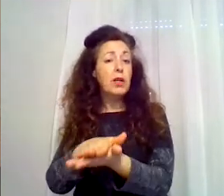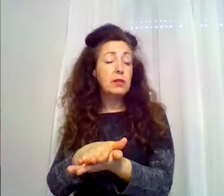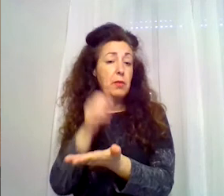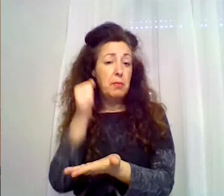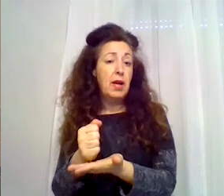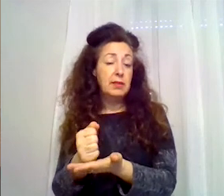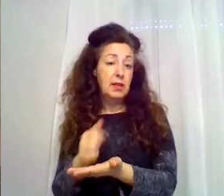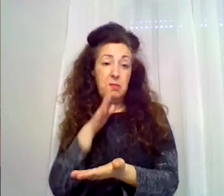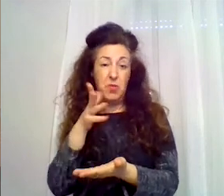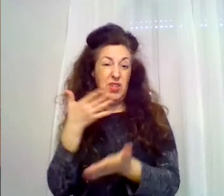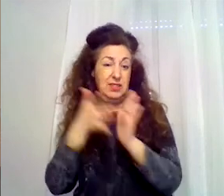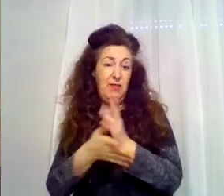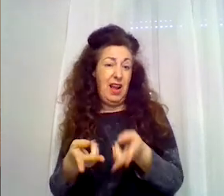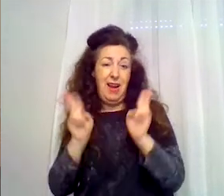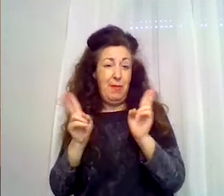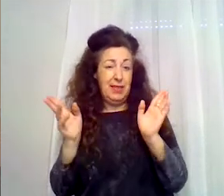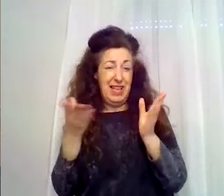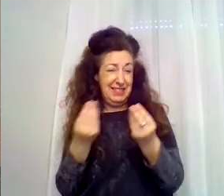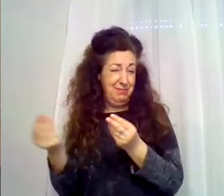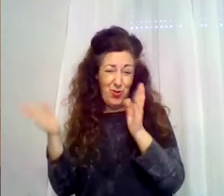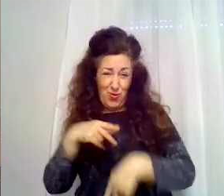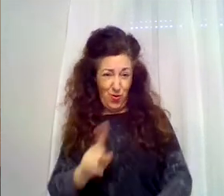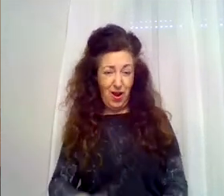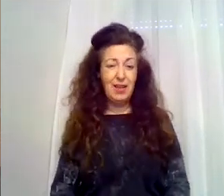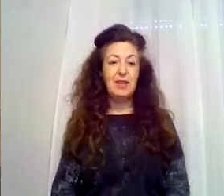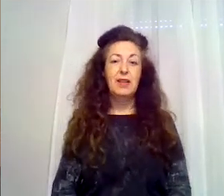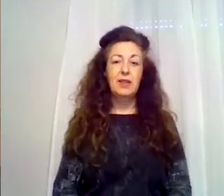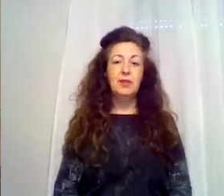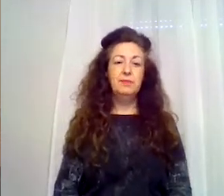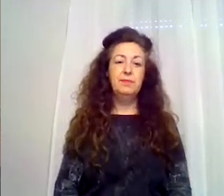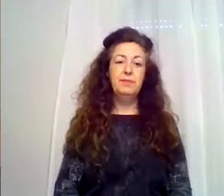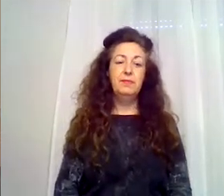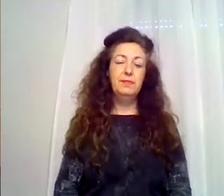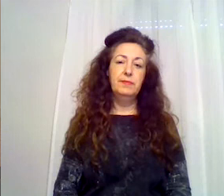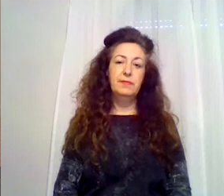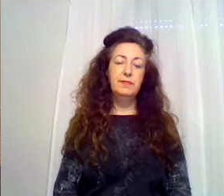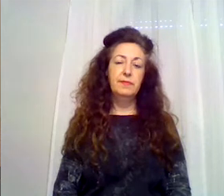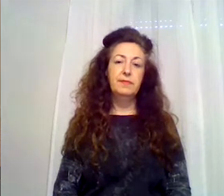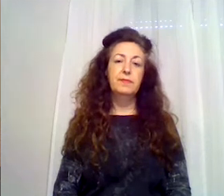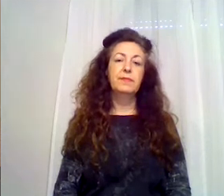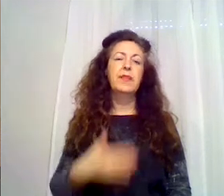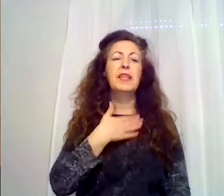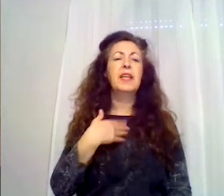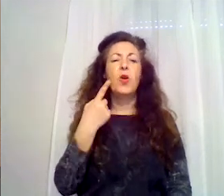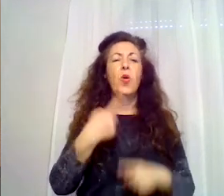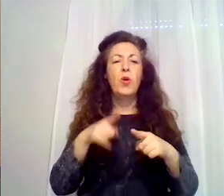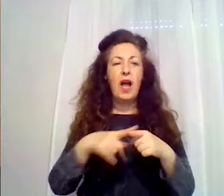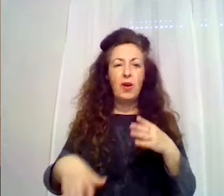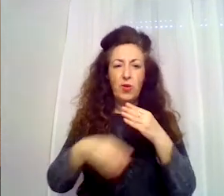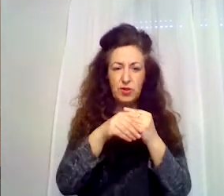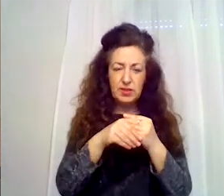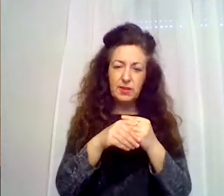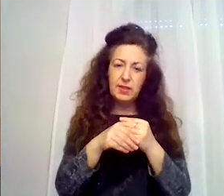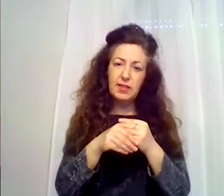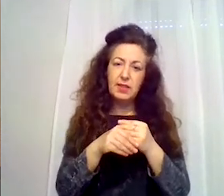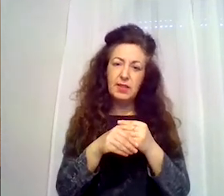siglo XVI con la libertad y el proceso civilizatorio que hemos vivido. Esa era mi puntualización. No